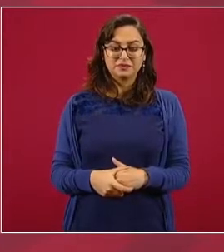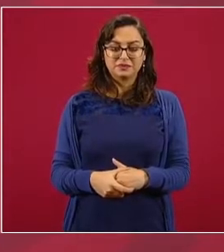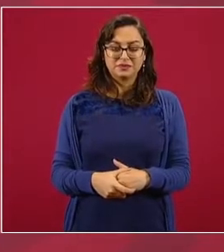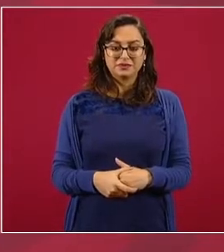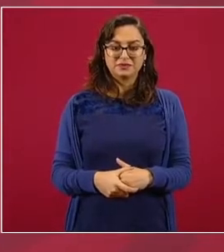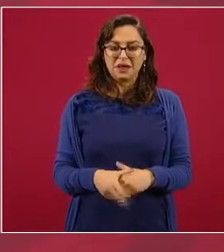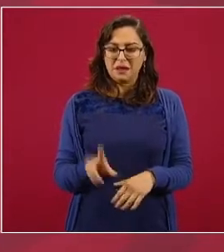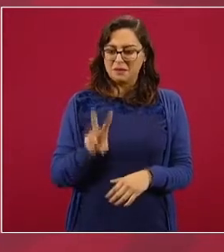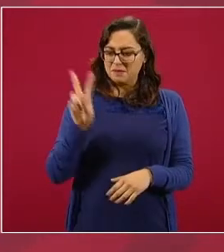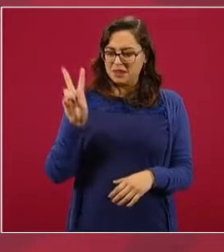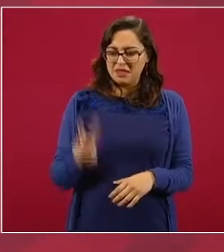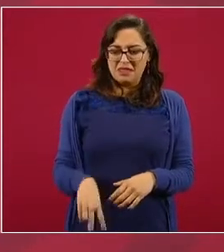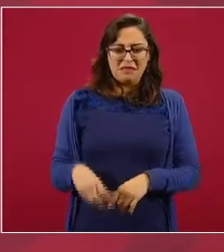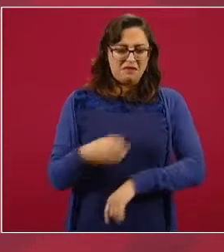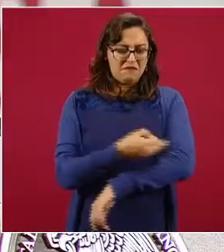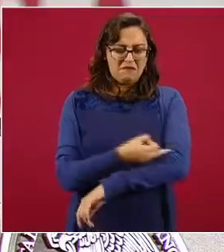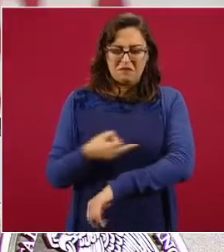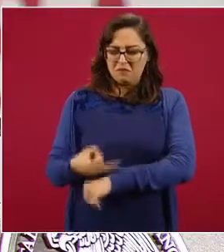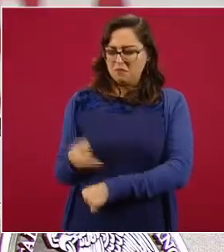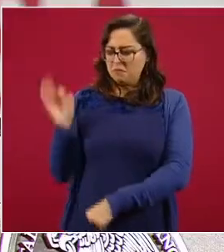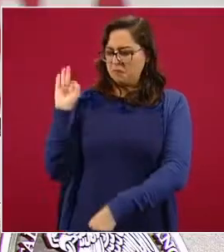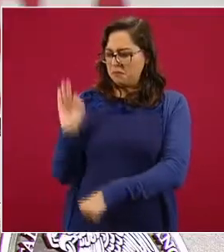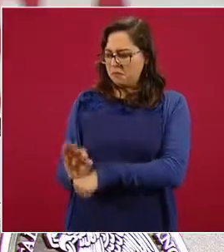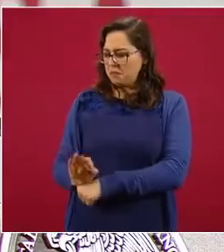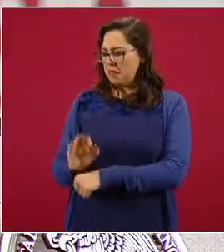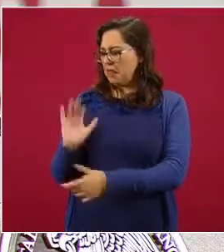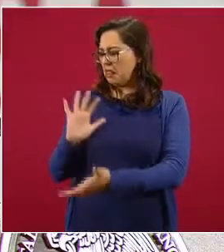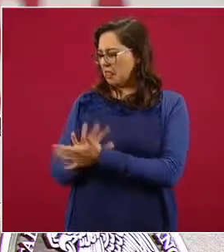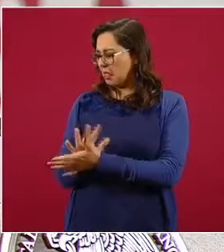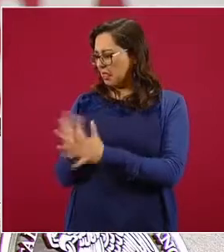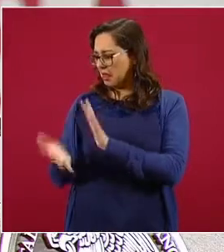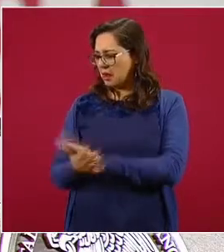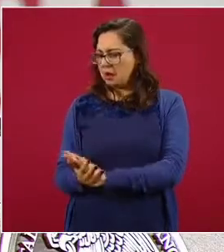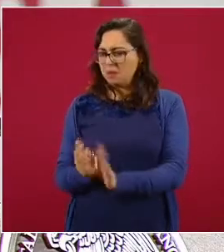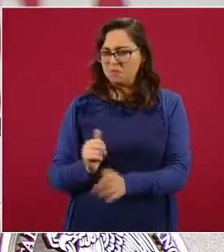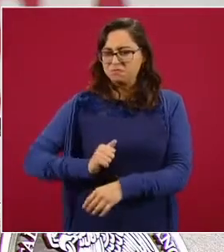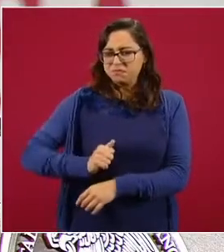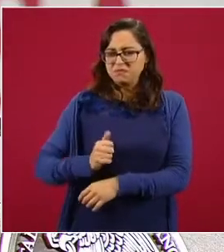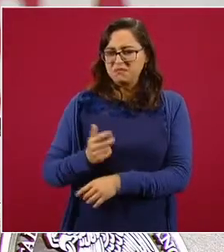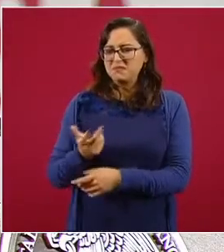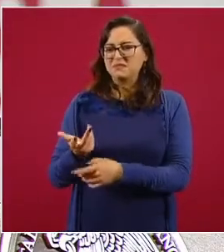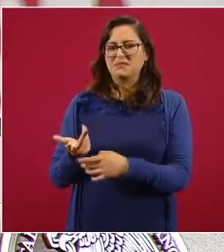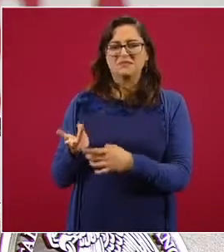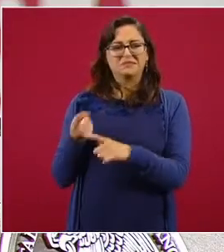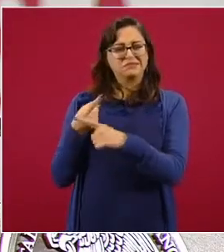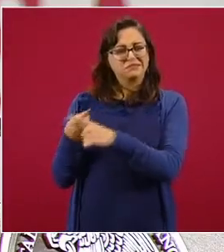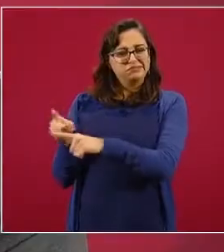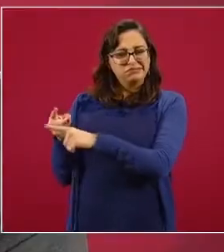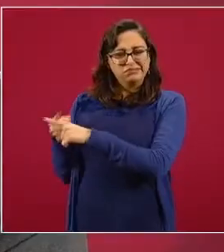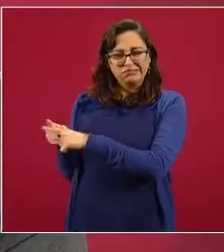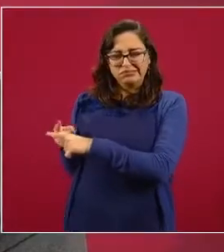Había nepotismo, influyentismo, amiguismo,